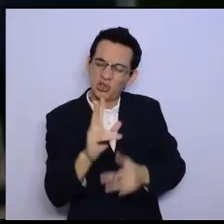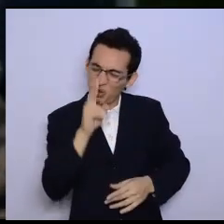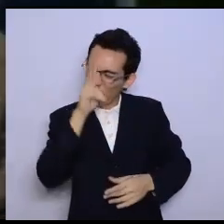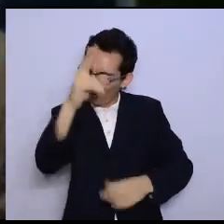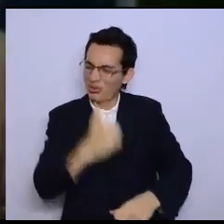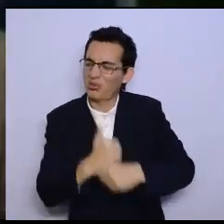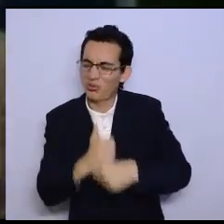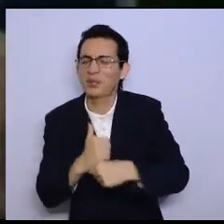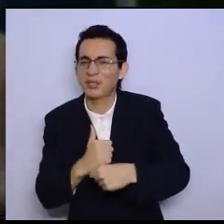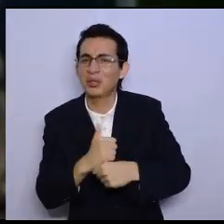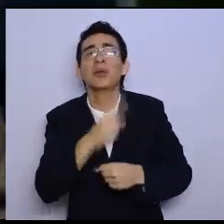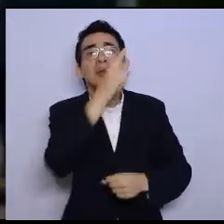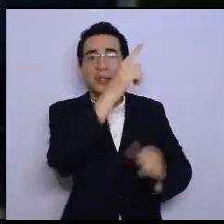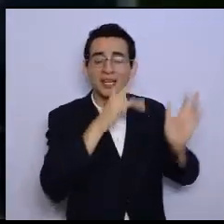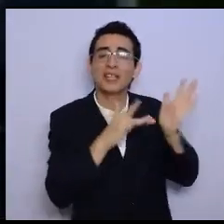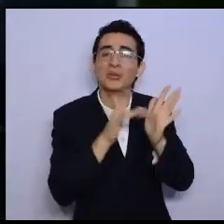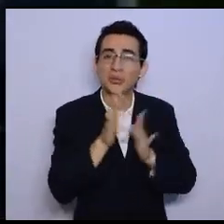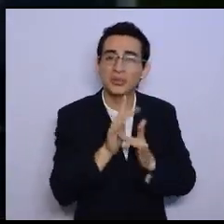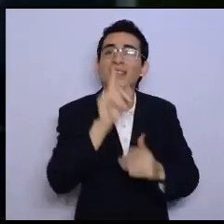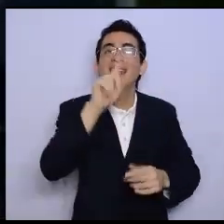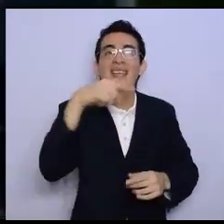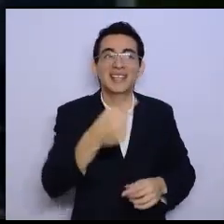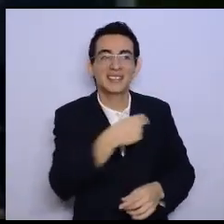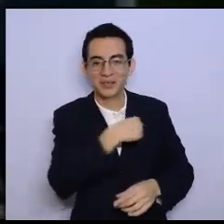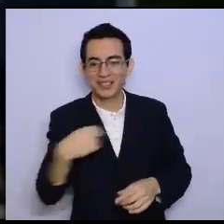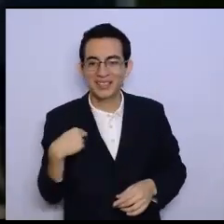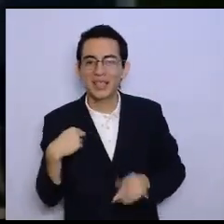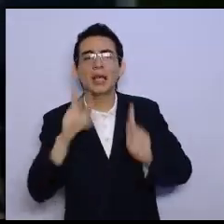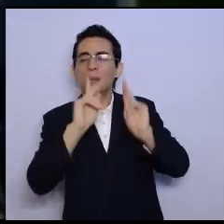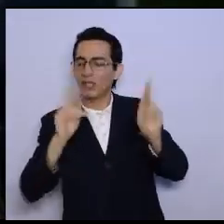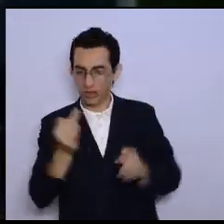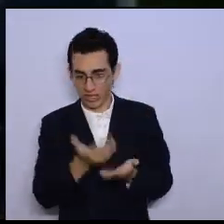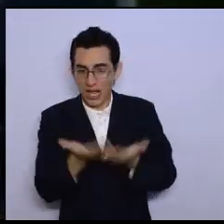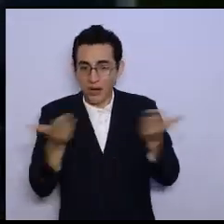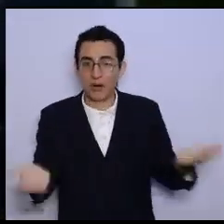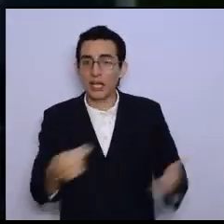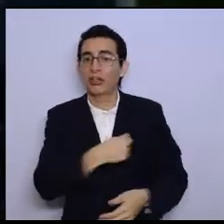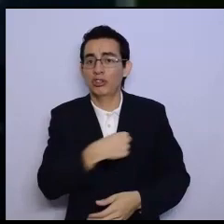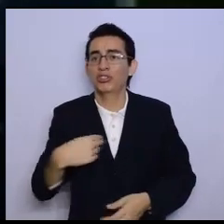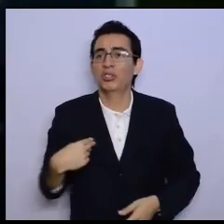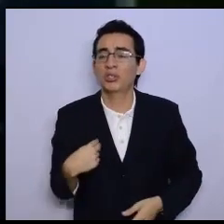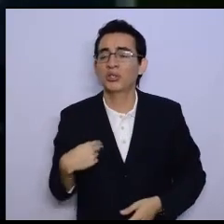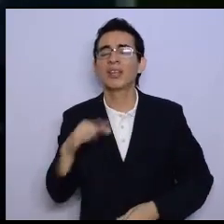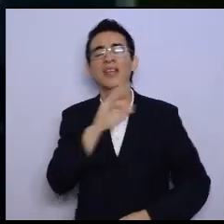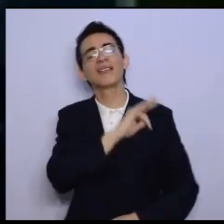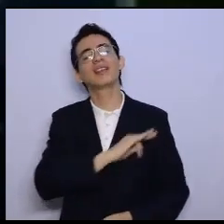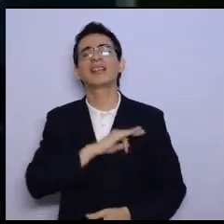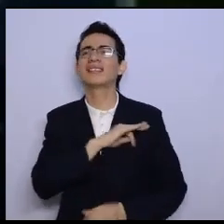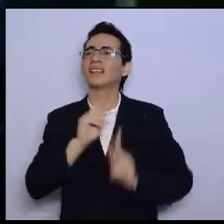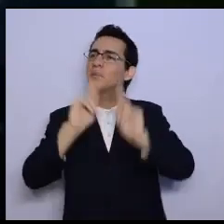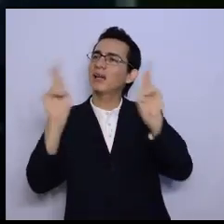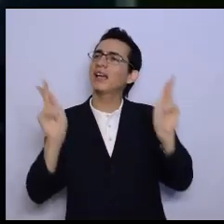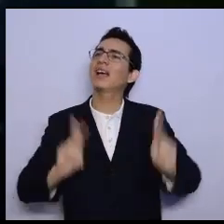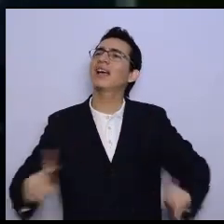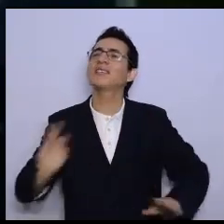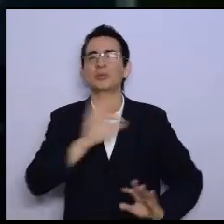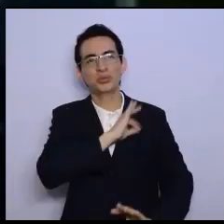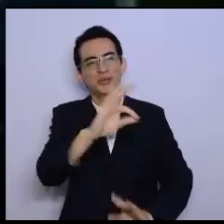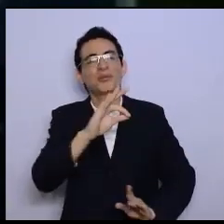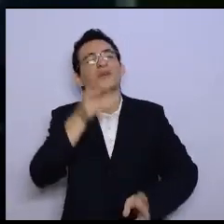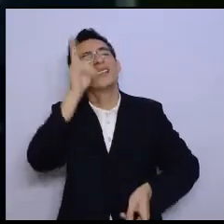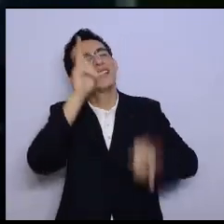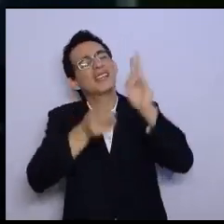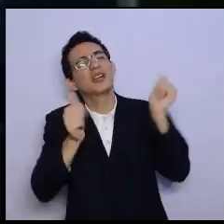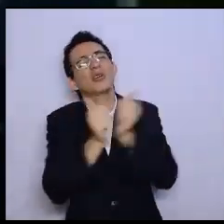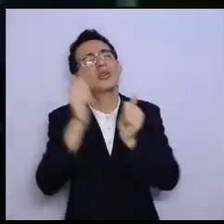Él es nuestra paz, sobre el castigo de nuestra paz fue sobre Él, y por su sacrificio nosotros fuimos